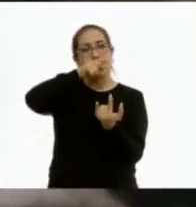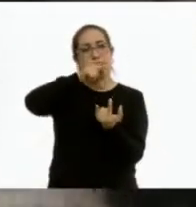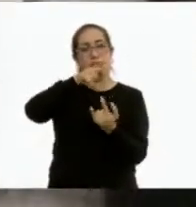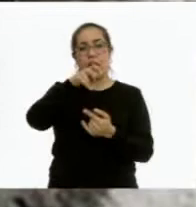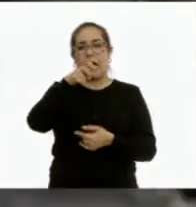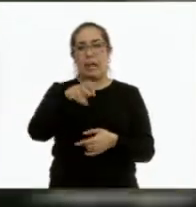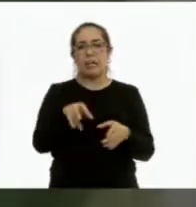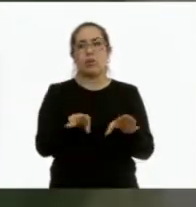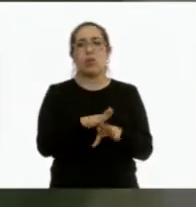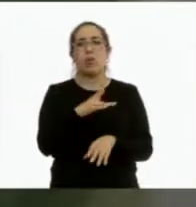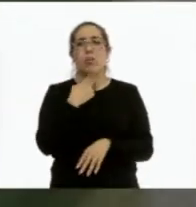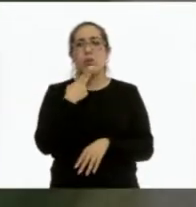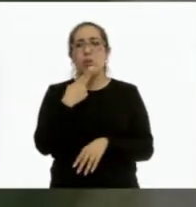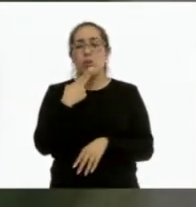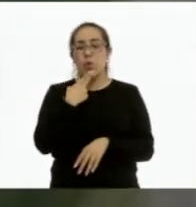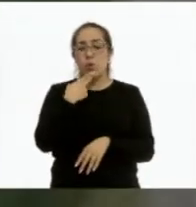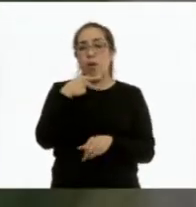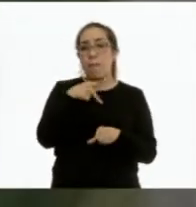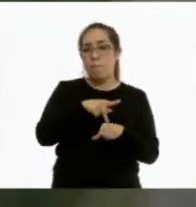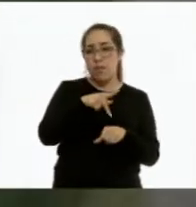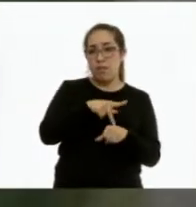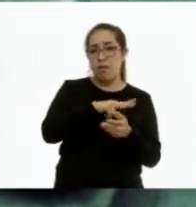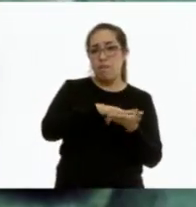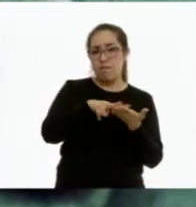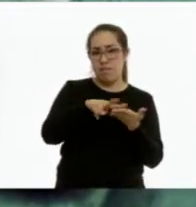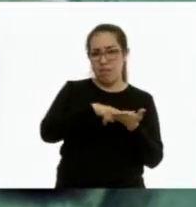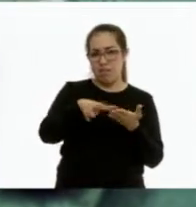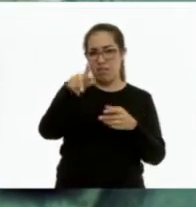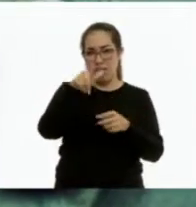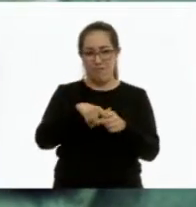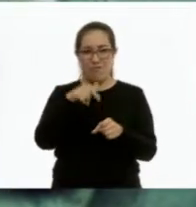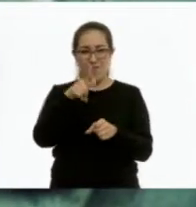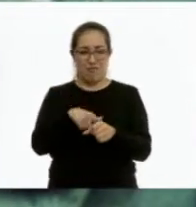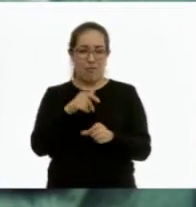uso frecuente de la jadeíta y otras piedras verdes.